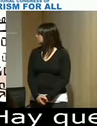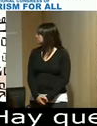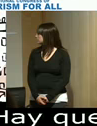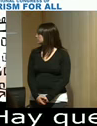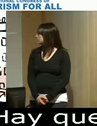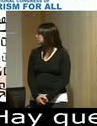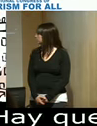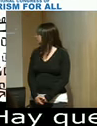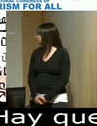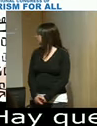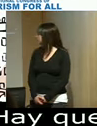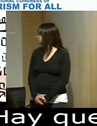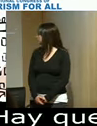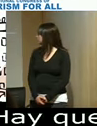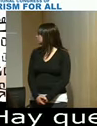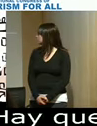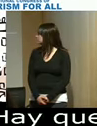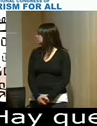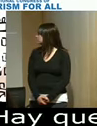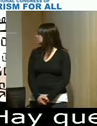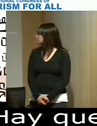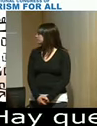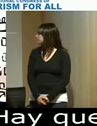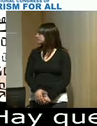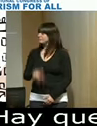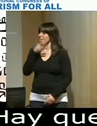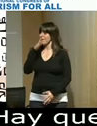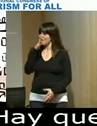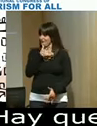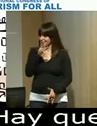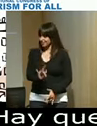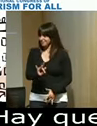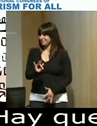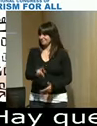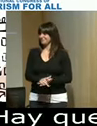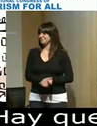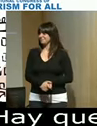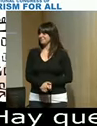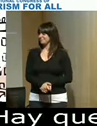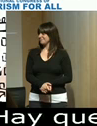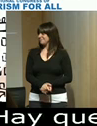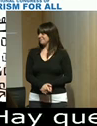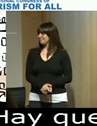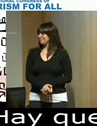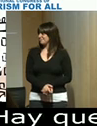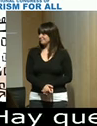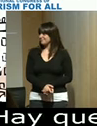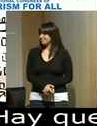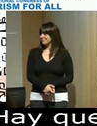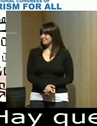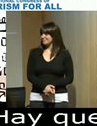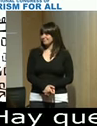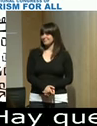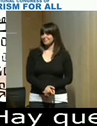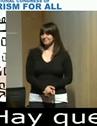Sí. A veces que no tiene pila. Ahora, Venga. fenomenal. Venga, pues, estupendo.